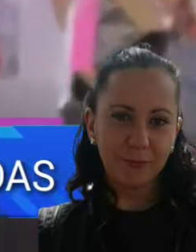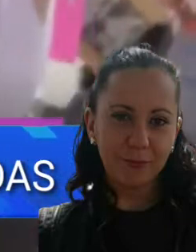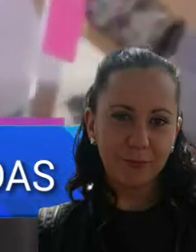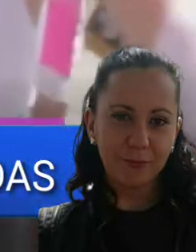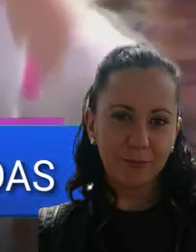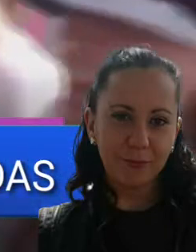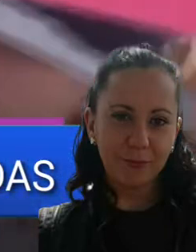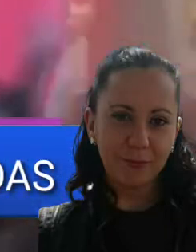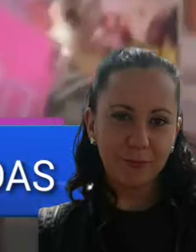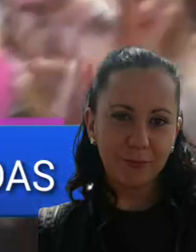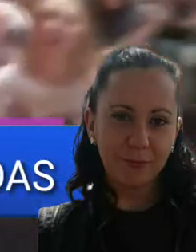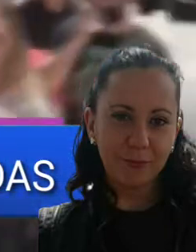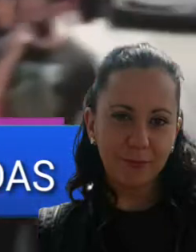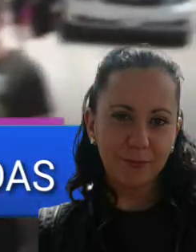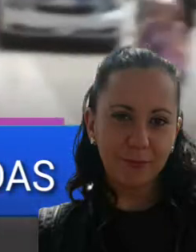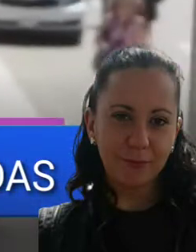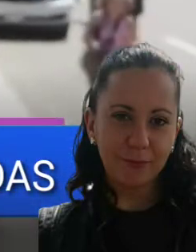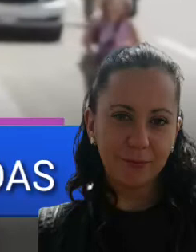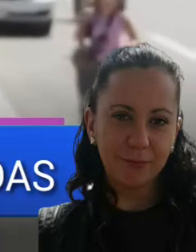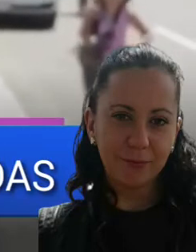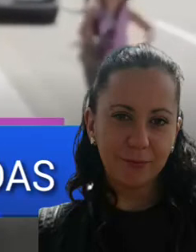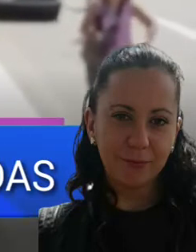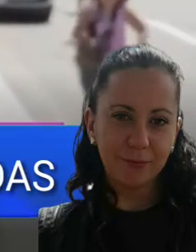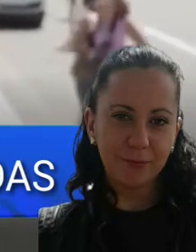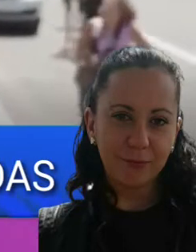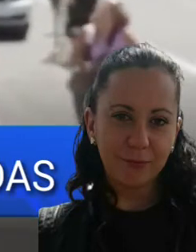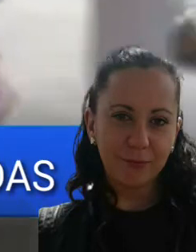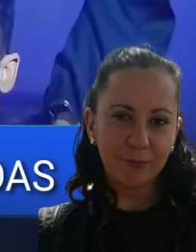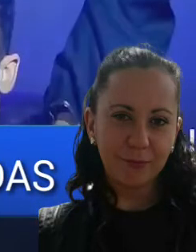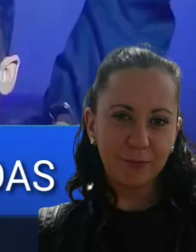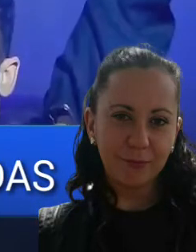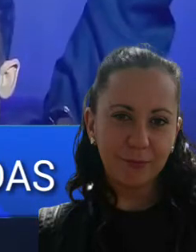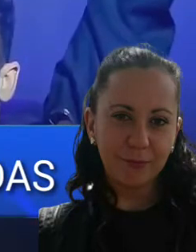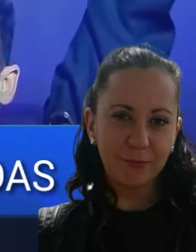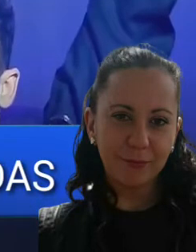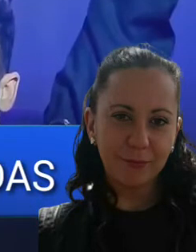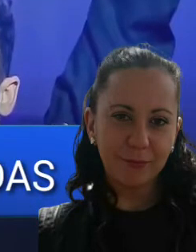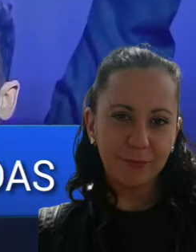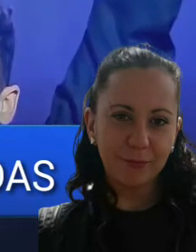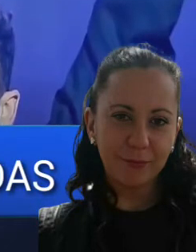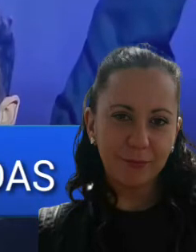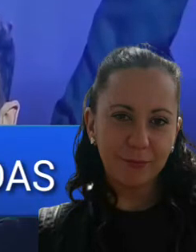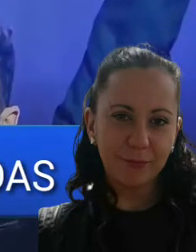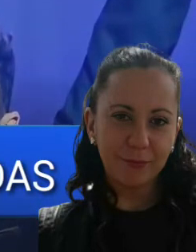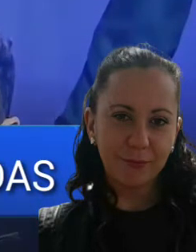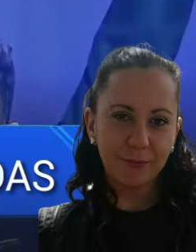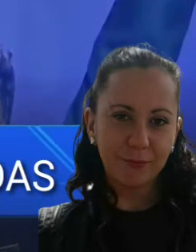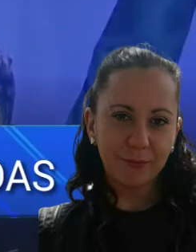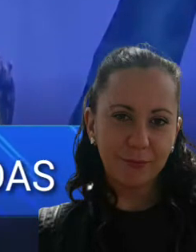espero que les haya gustado la noticia que hoy les traigo desde La Paz, Bolivia, y en esta oportunidad también